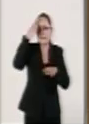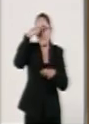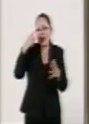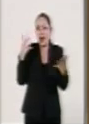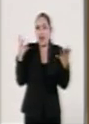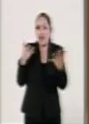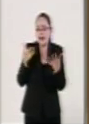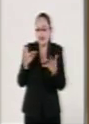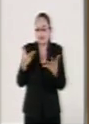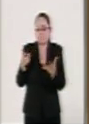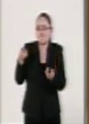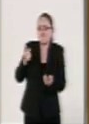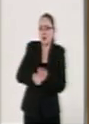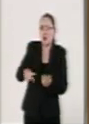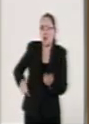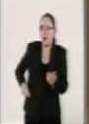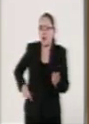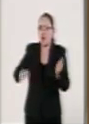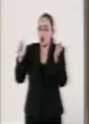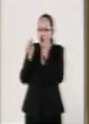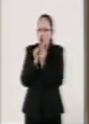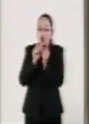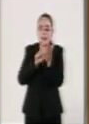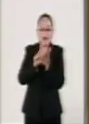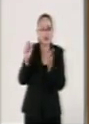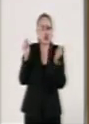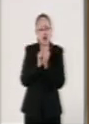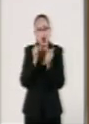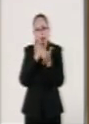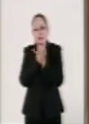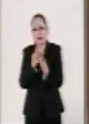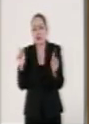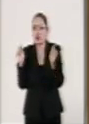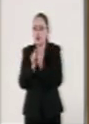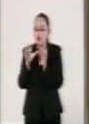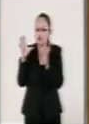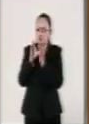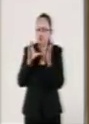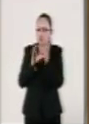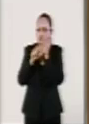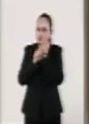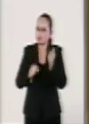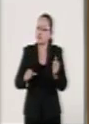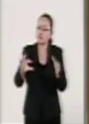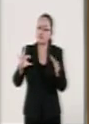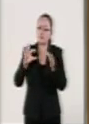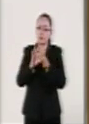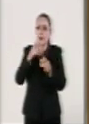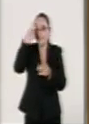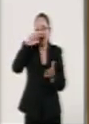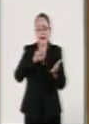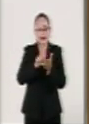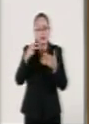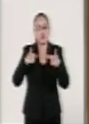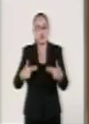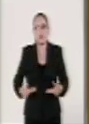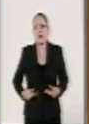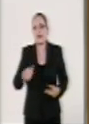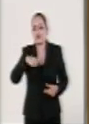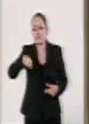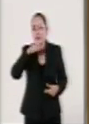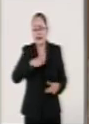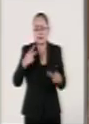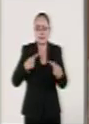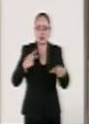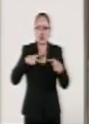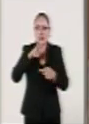auténtico Estado de Derecho y una democracia vigorosa con plenas garantías constitucionales para los derechos humanos de las